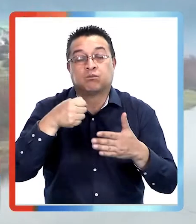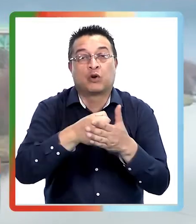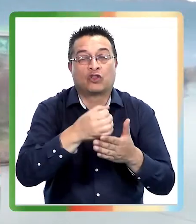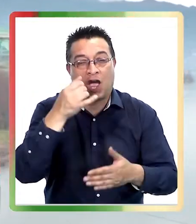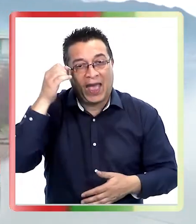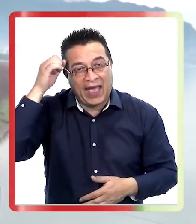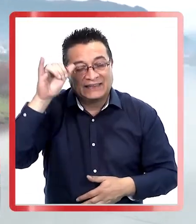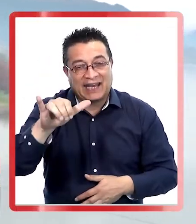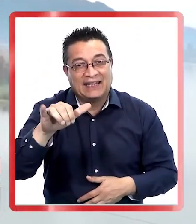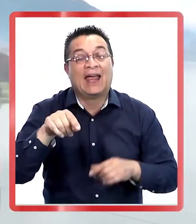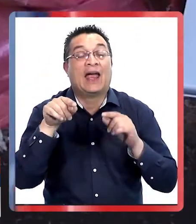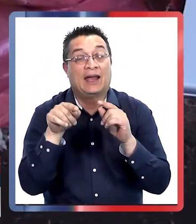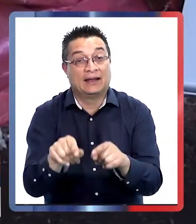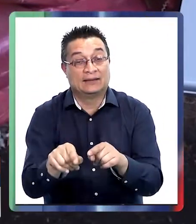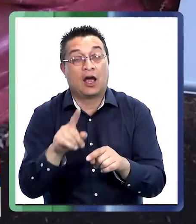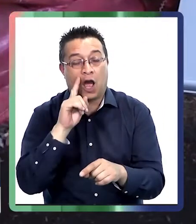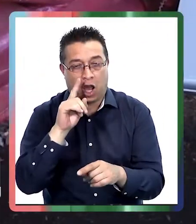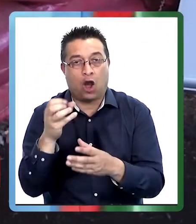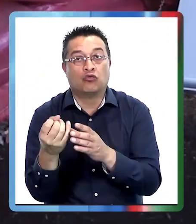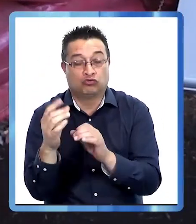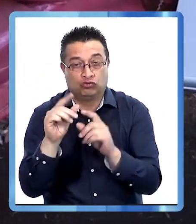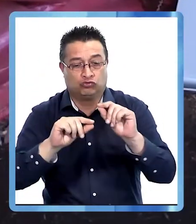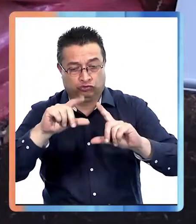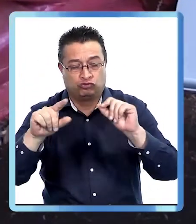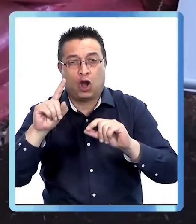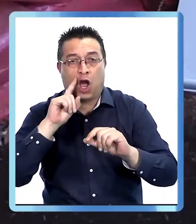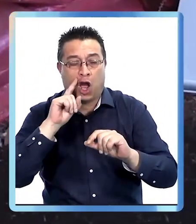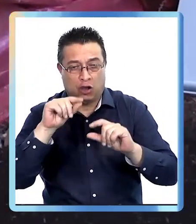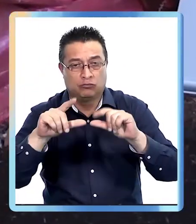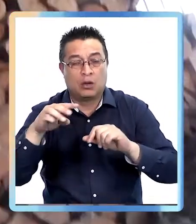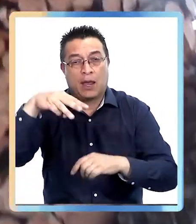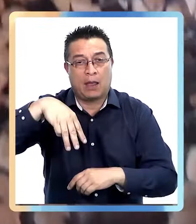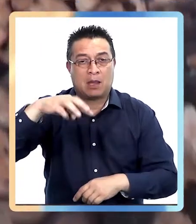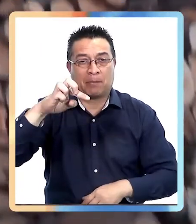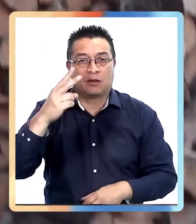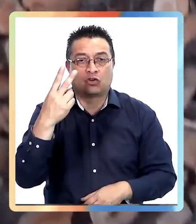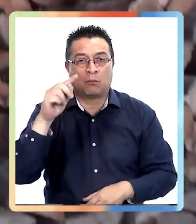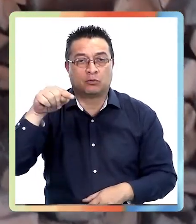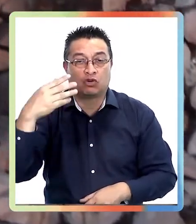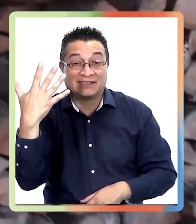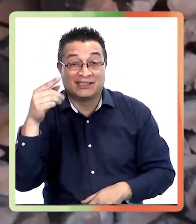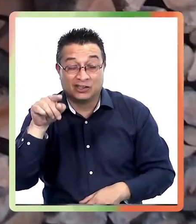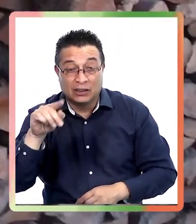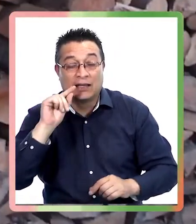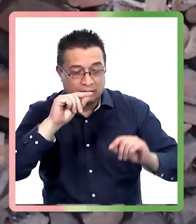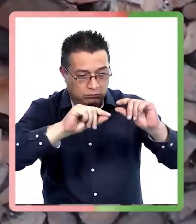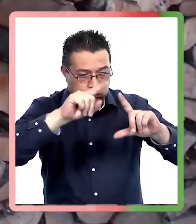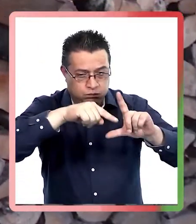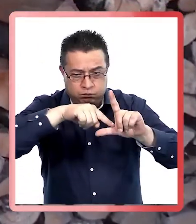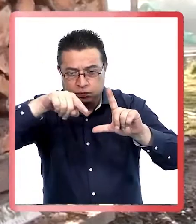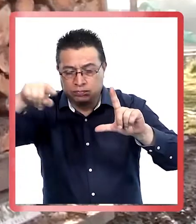Aysén, la localidad que cuenta con una estación de monitoreo de material particulado MP2,5 y